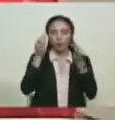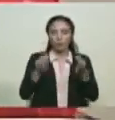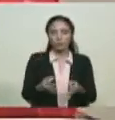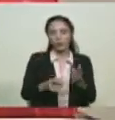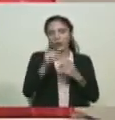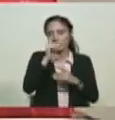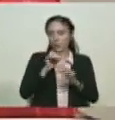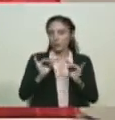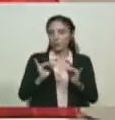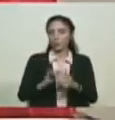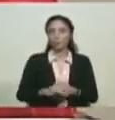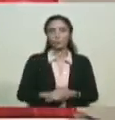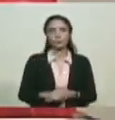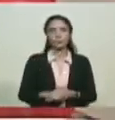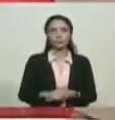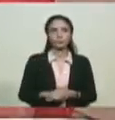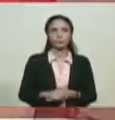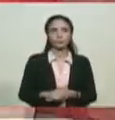2018